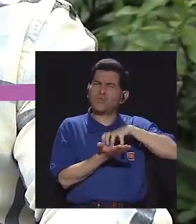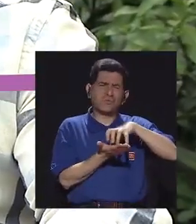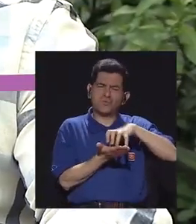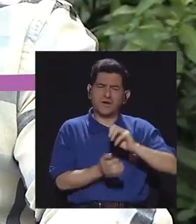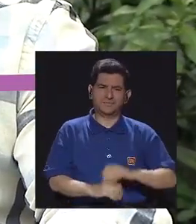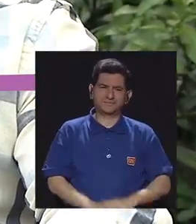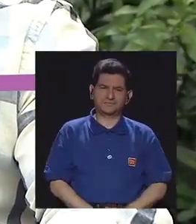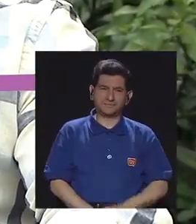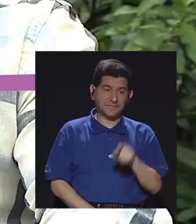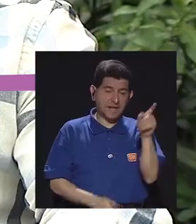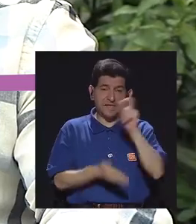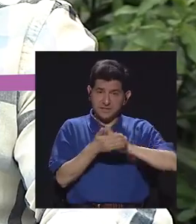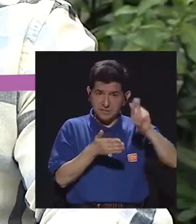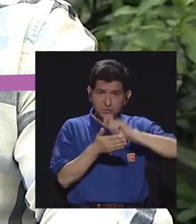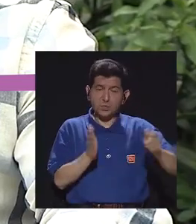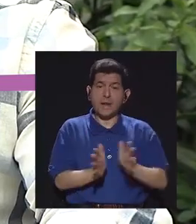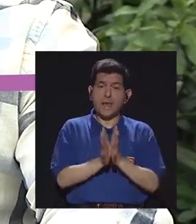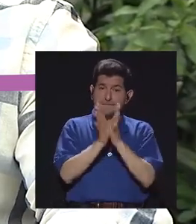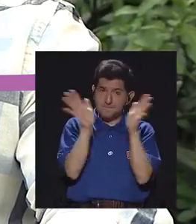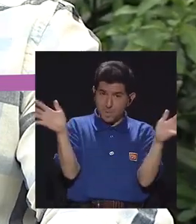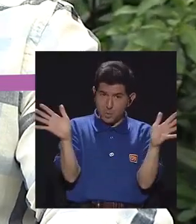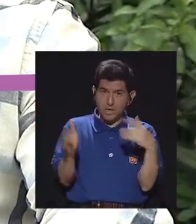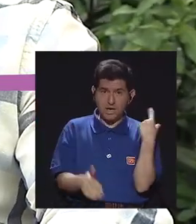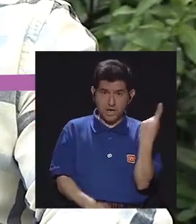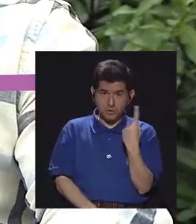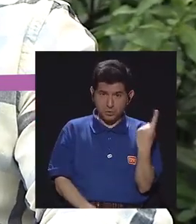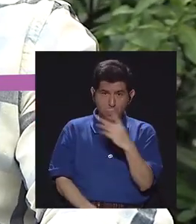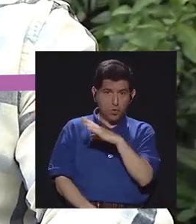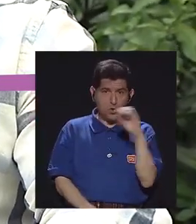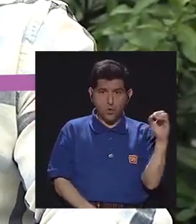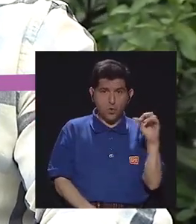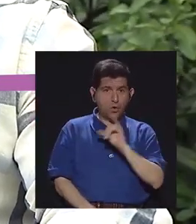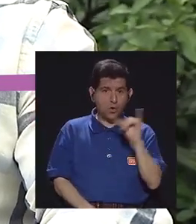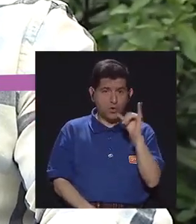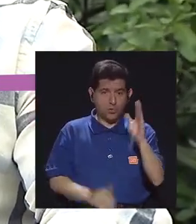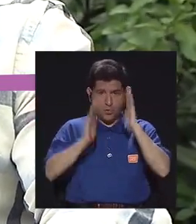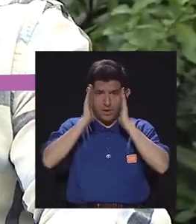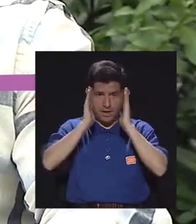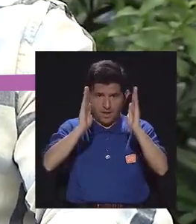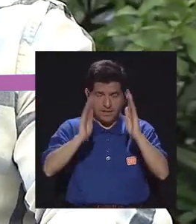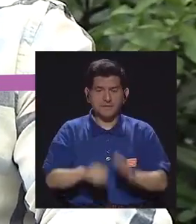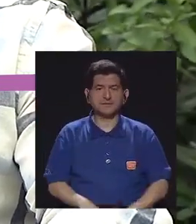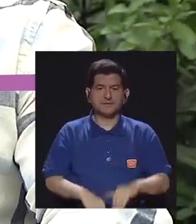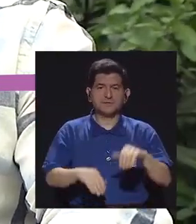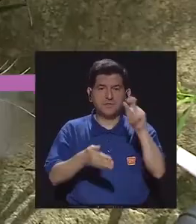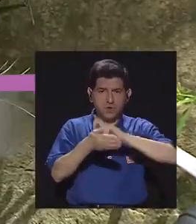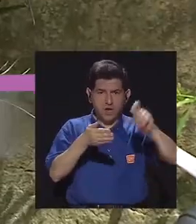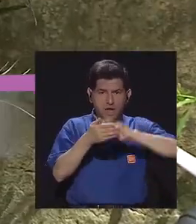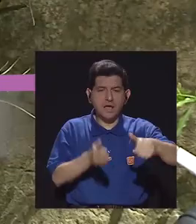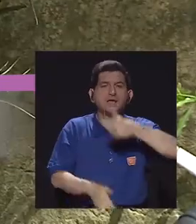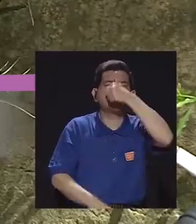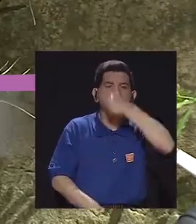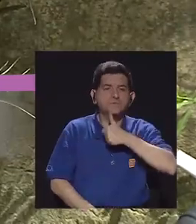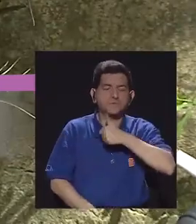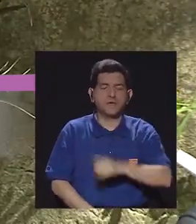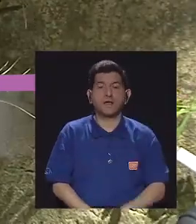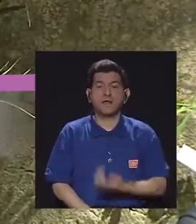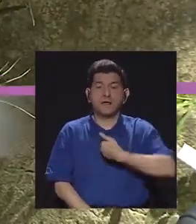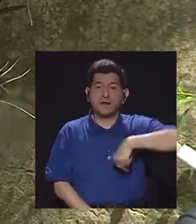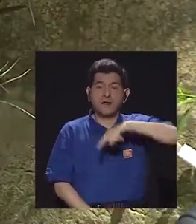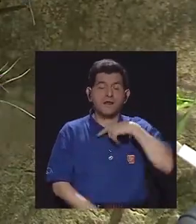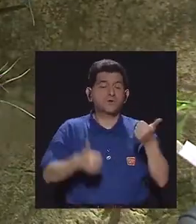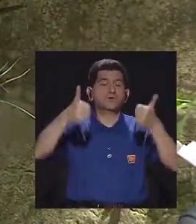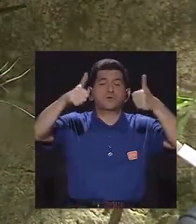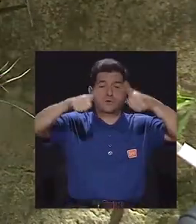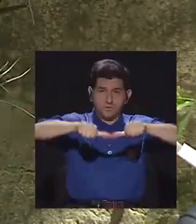¿y esto es en escuelas públicas nada más o también abarca la parte privada? Nosotros tenemos